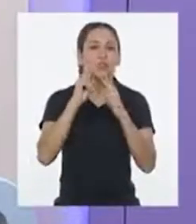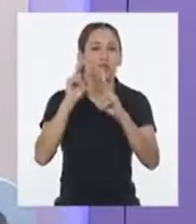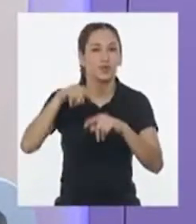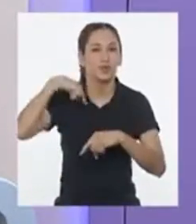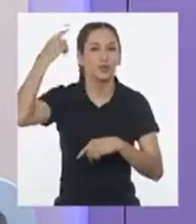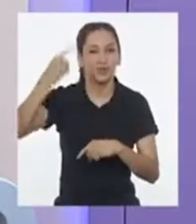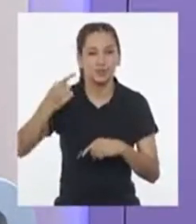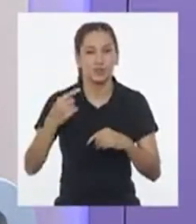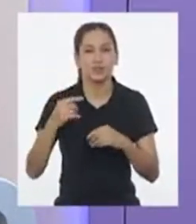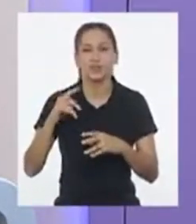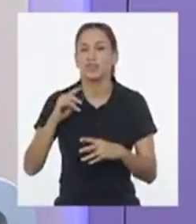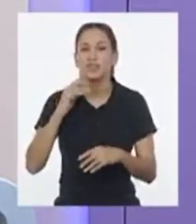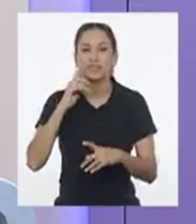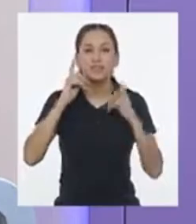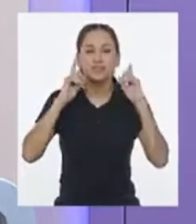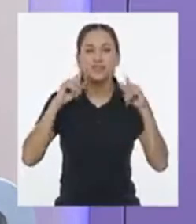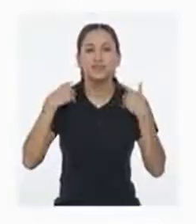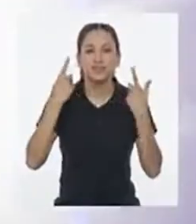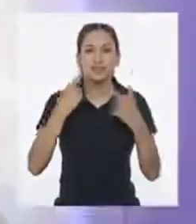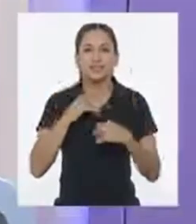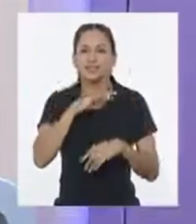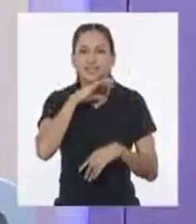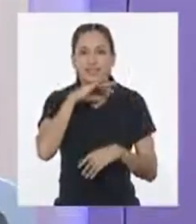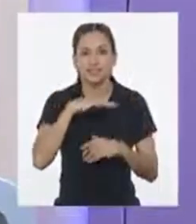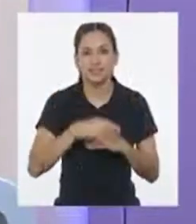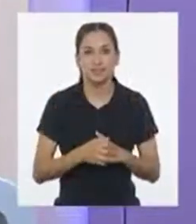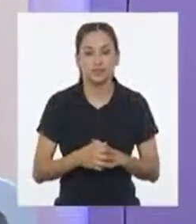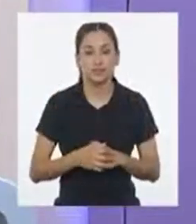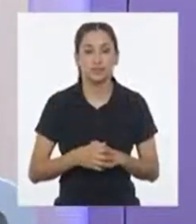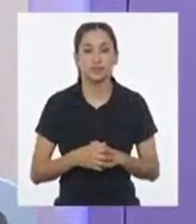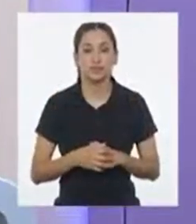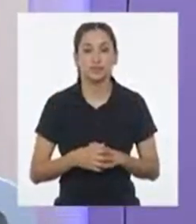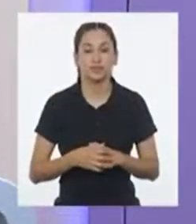próxima oportunidad, Tocino Cútec!